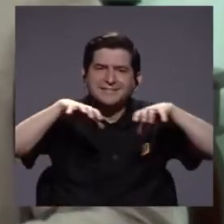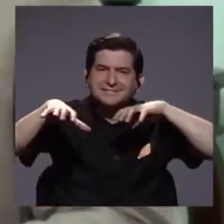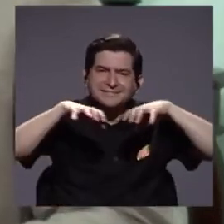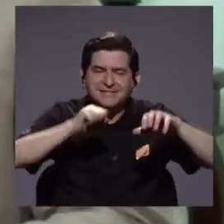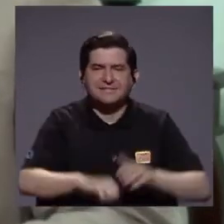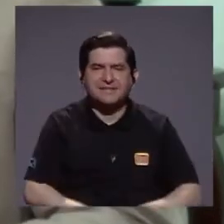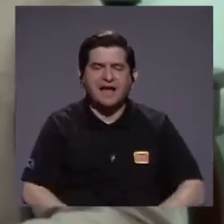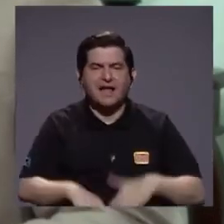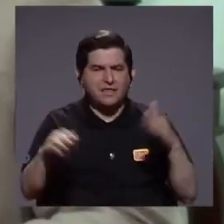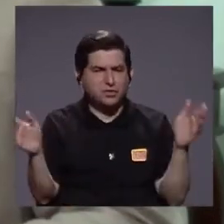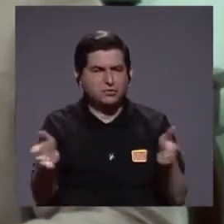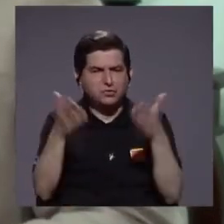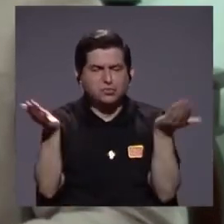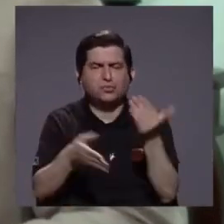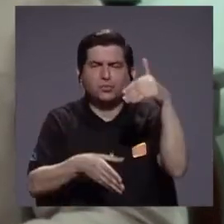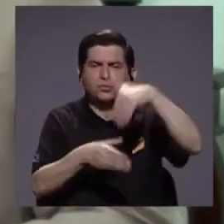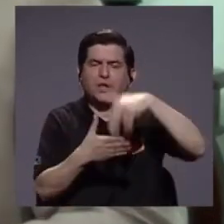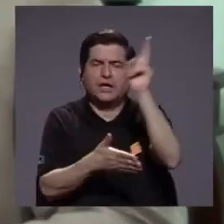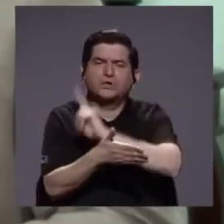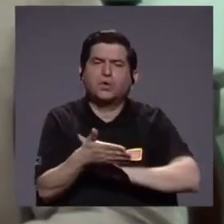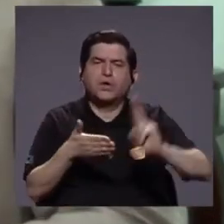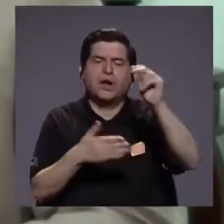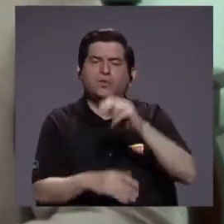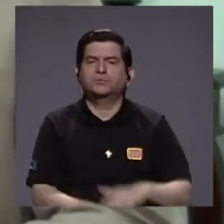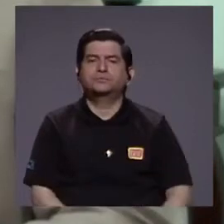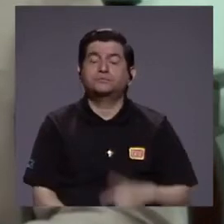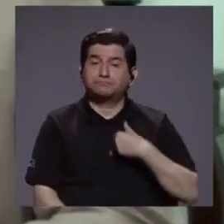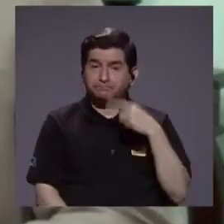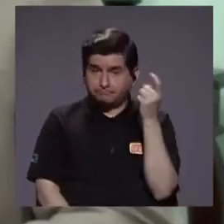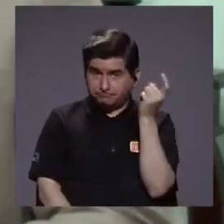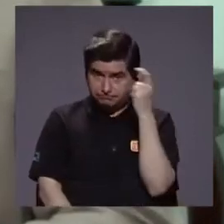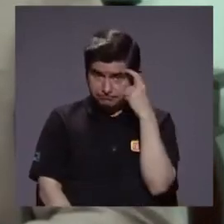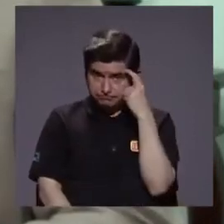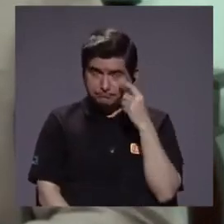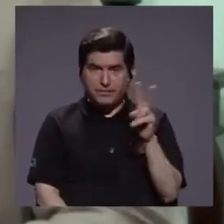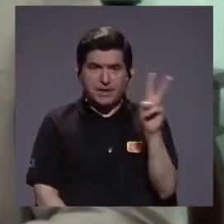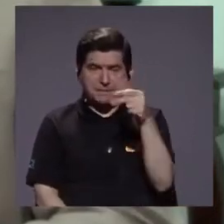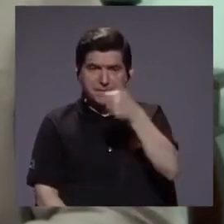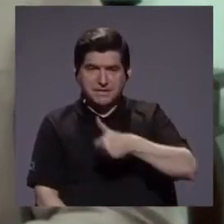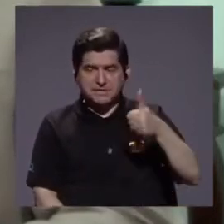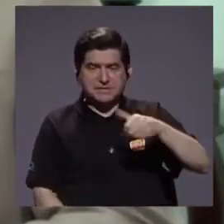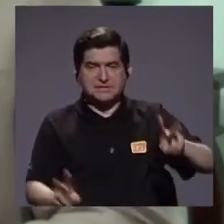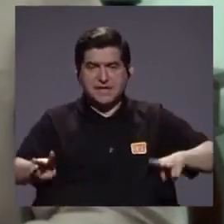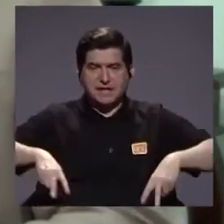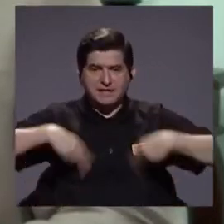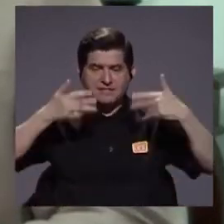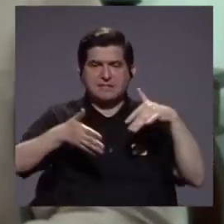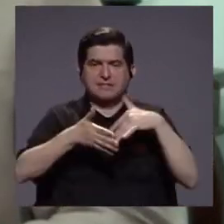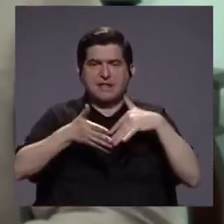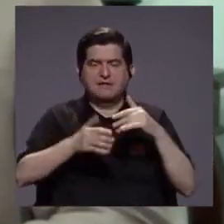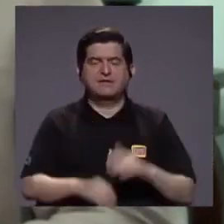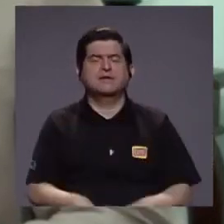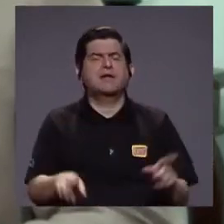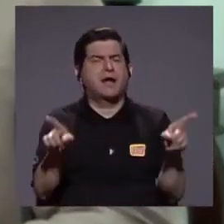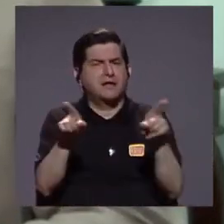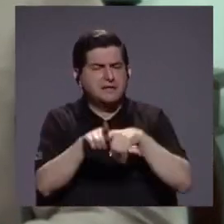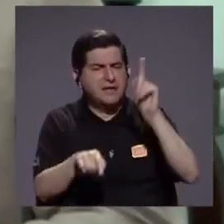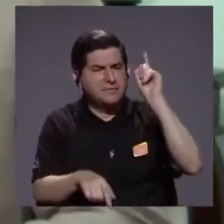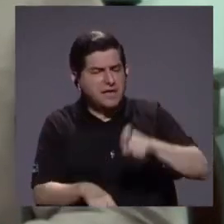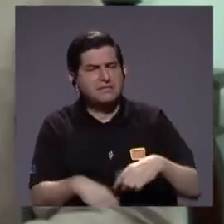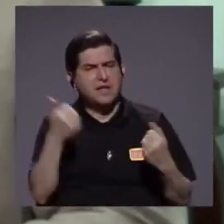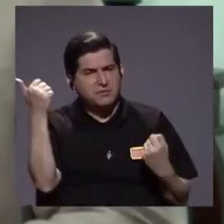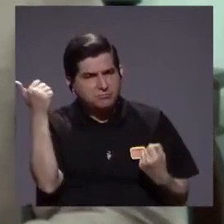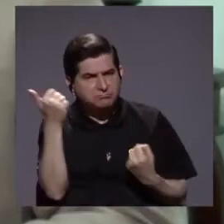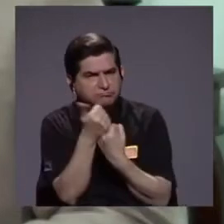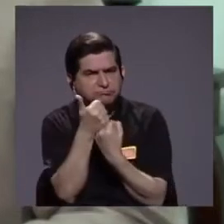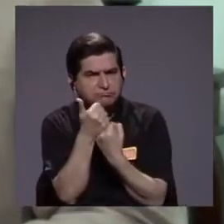actividades que se promuevan en la universidad. Me parece que la Vicerrectoría de Vida Estudiantil también debe